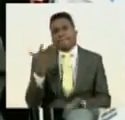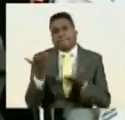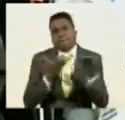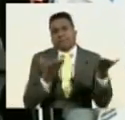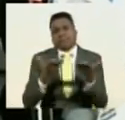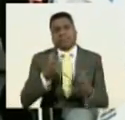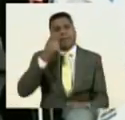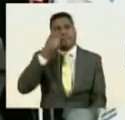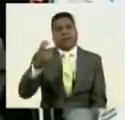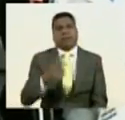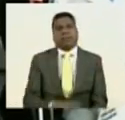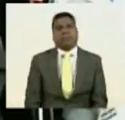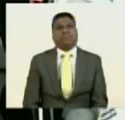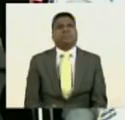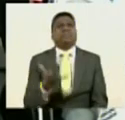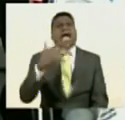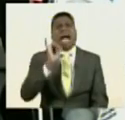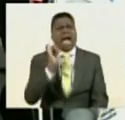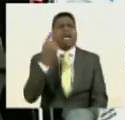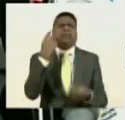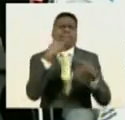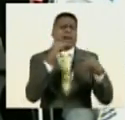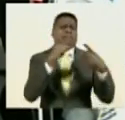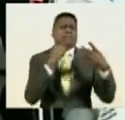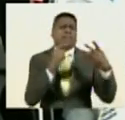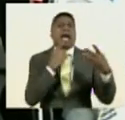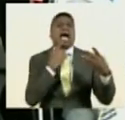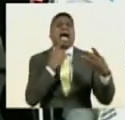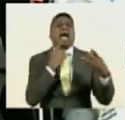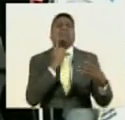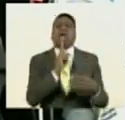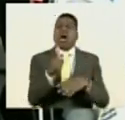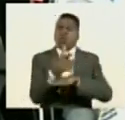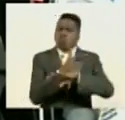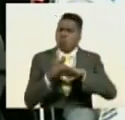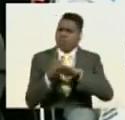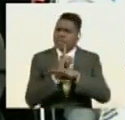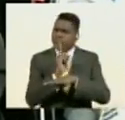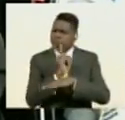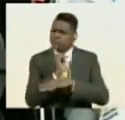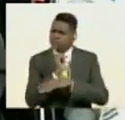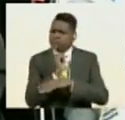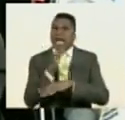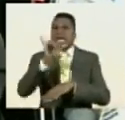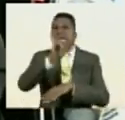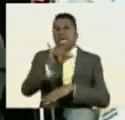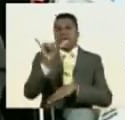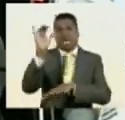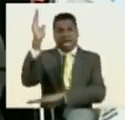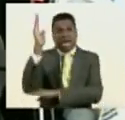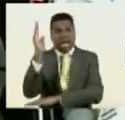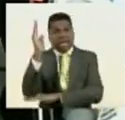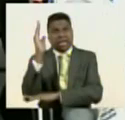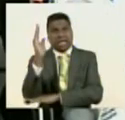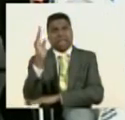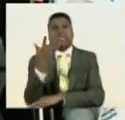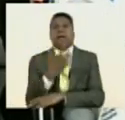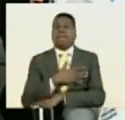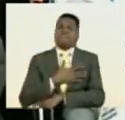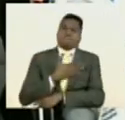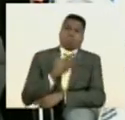servicio del pueblo. Hay materias en que el gobierno y la Iglesia